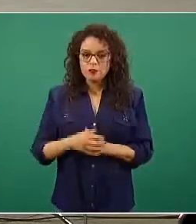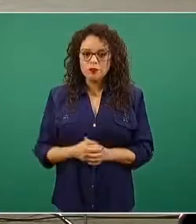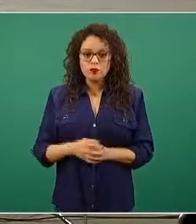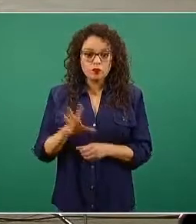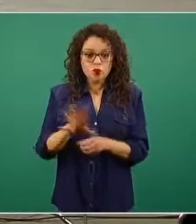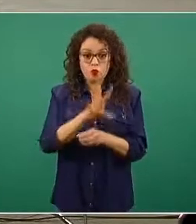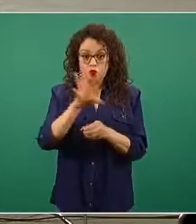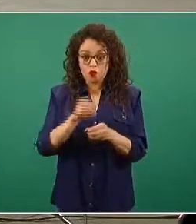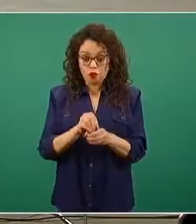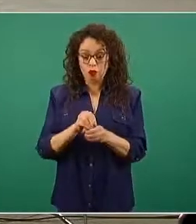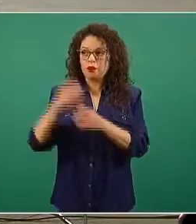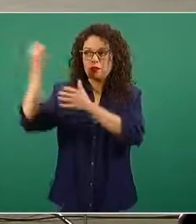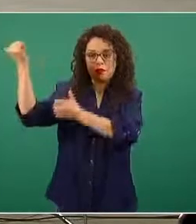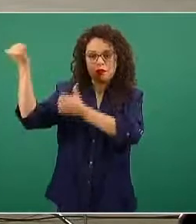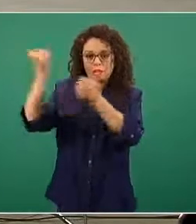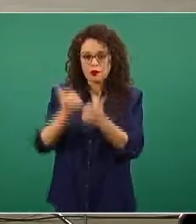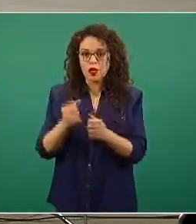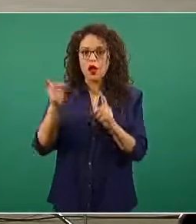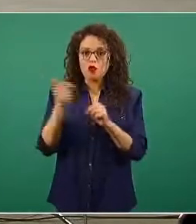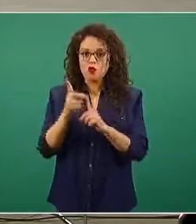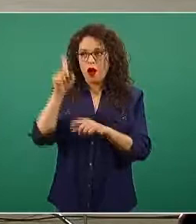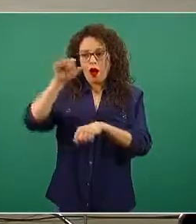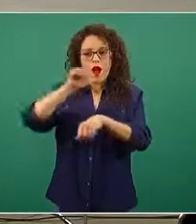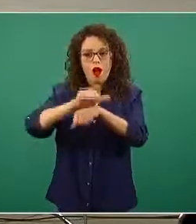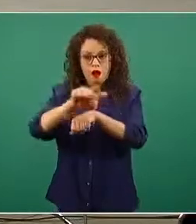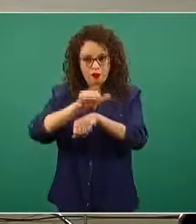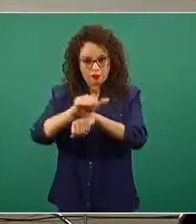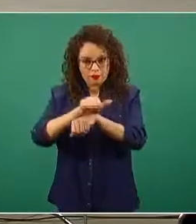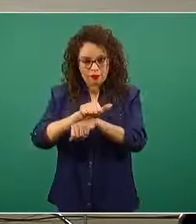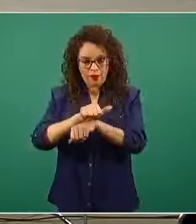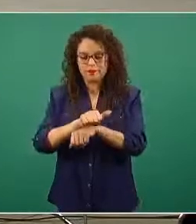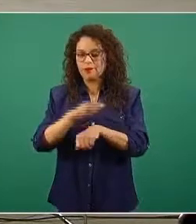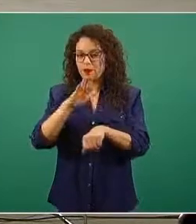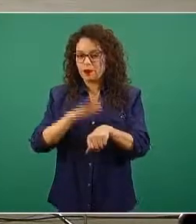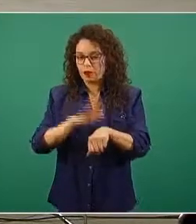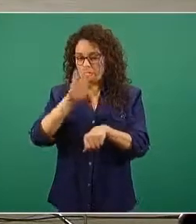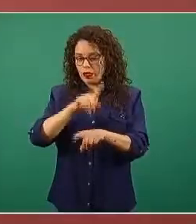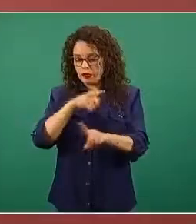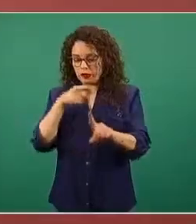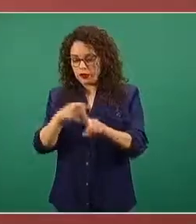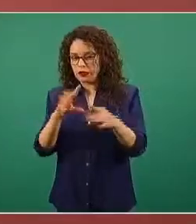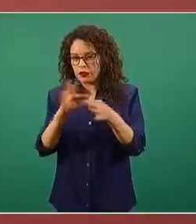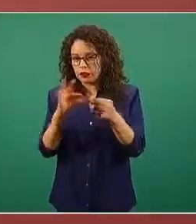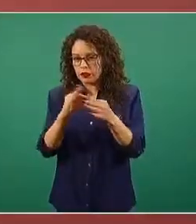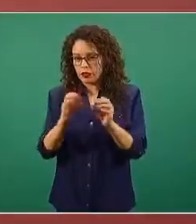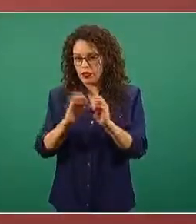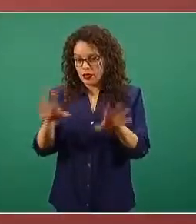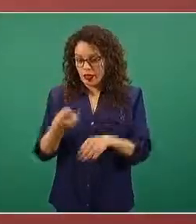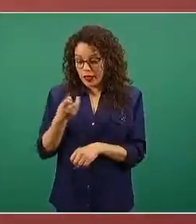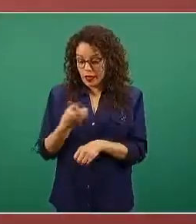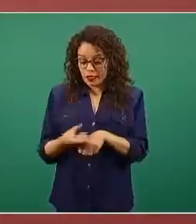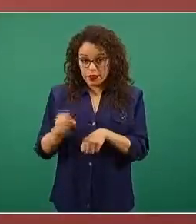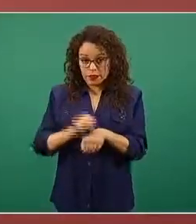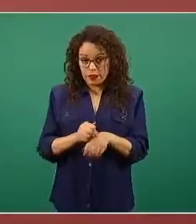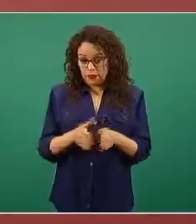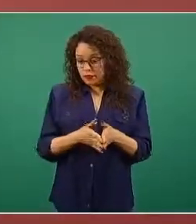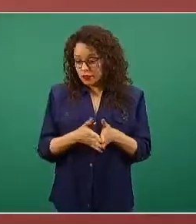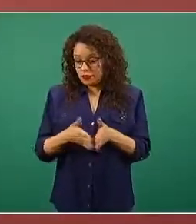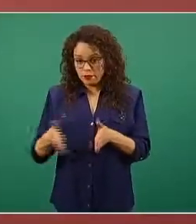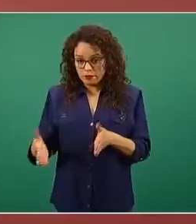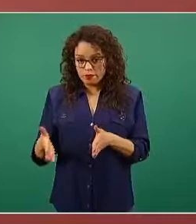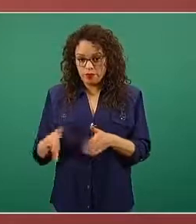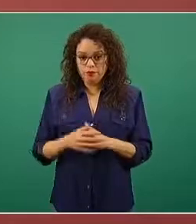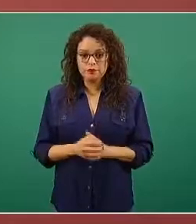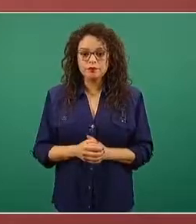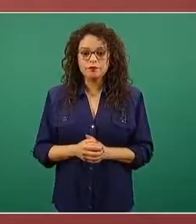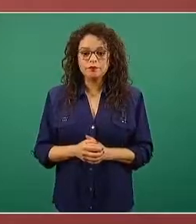completo proveniente de Argentina. Centrándome en lo que ocupa a esta semana, A lo largo de todas estas semanas,